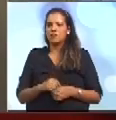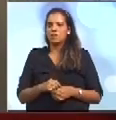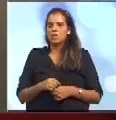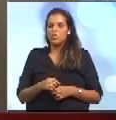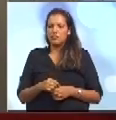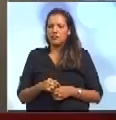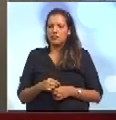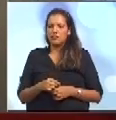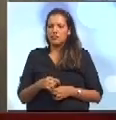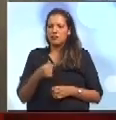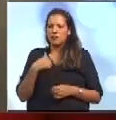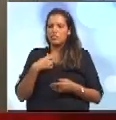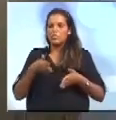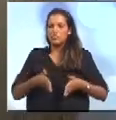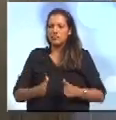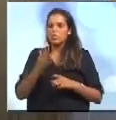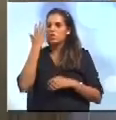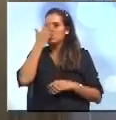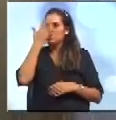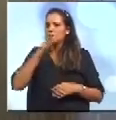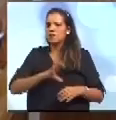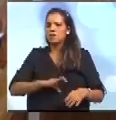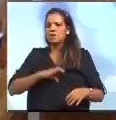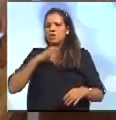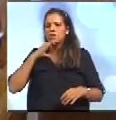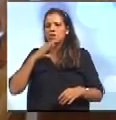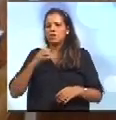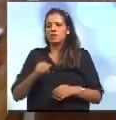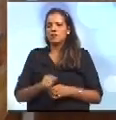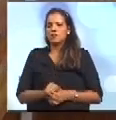de ser esmeraldeña, de ser negra.